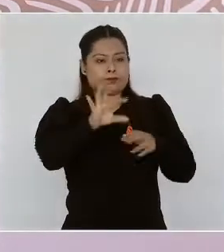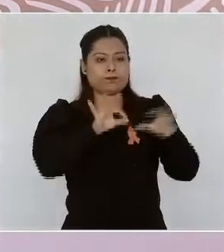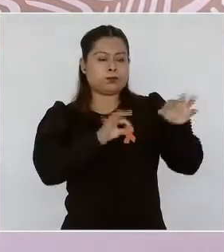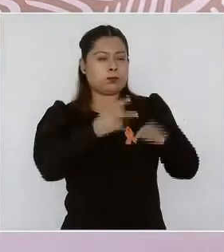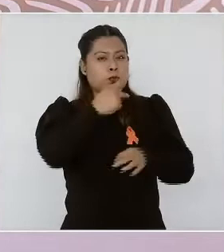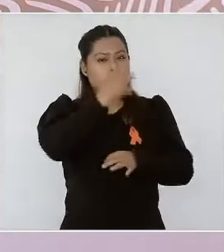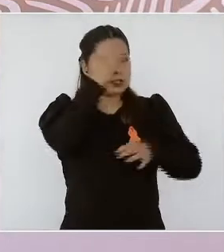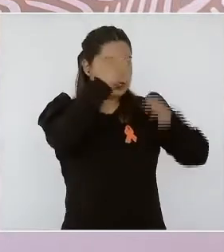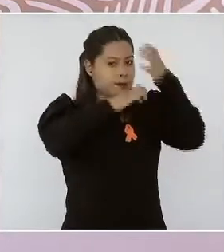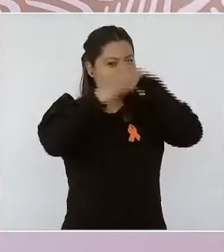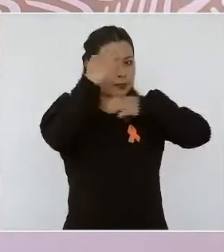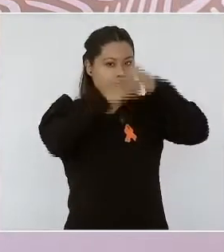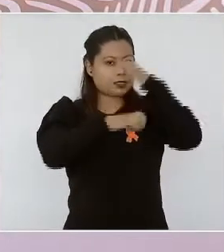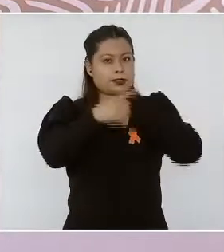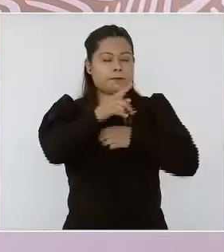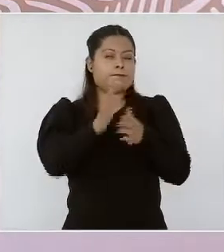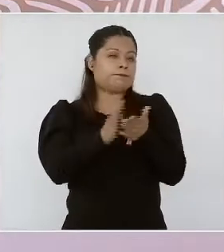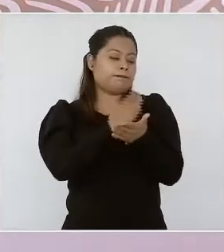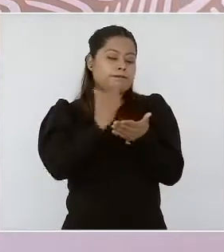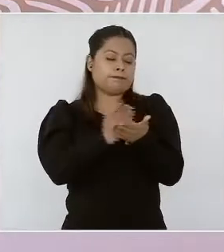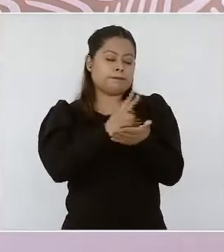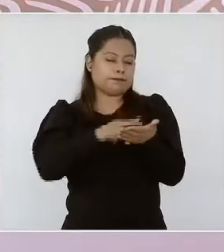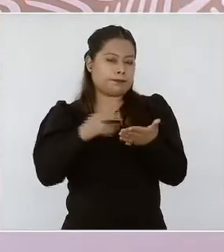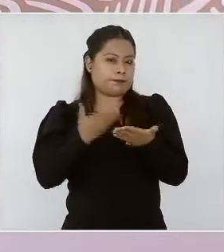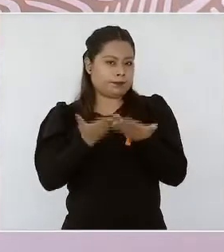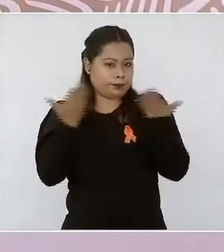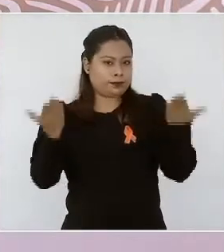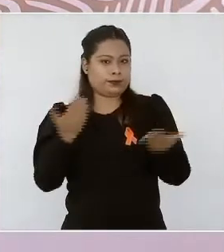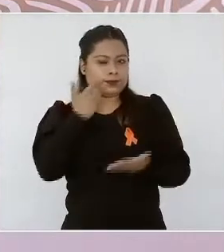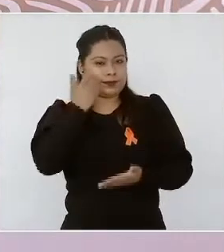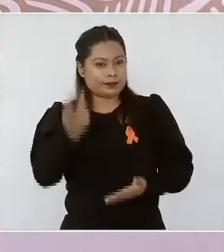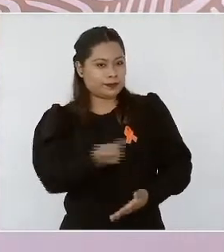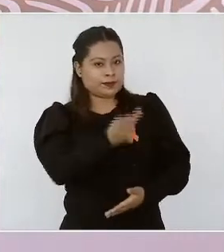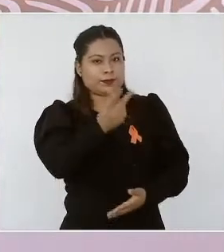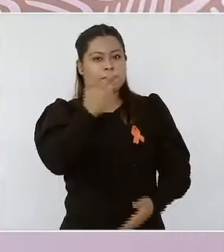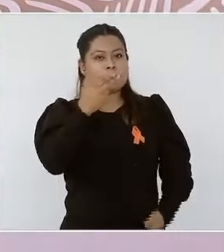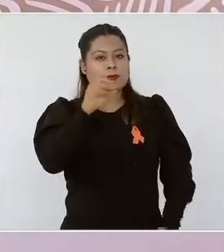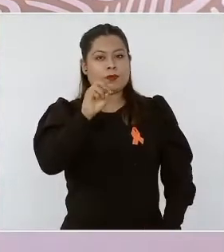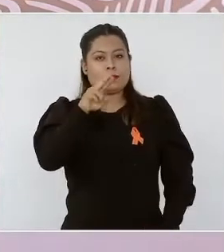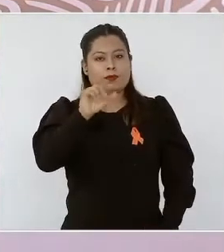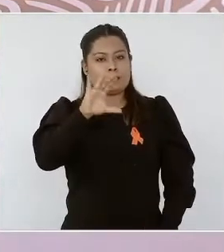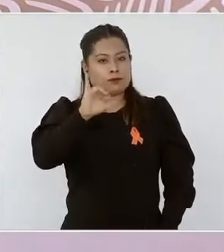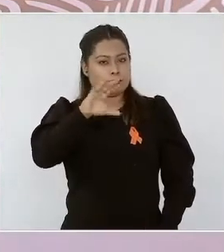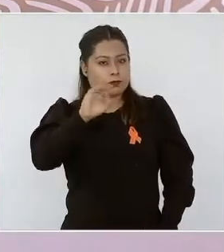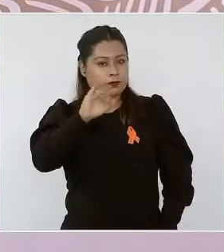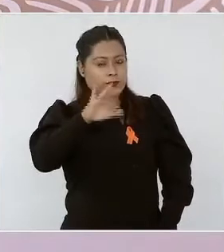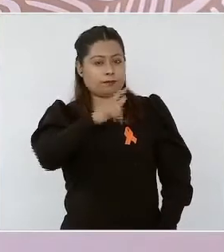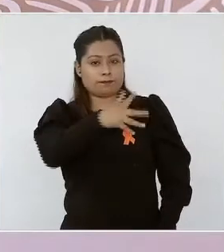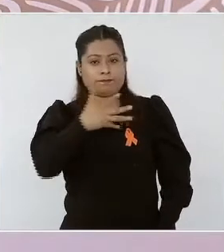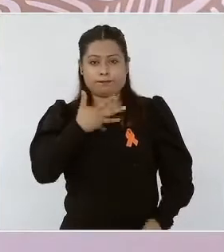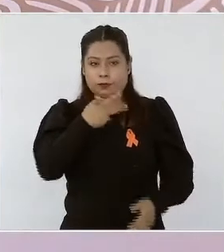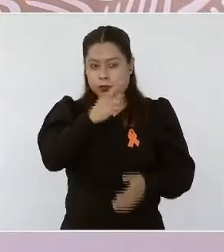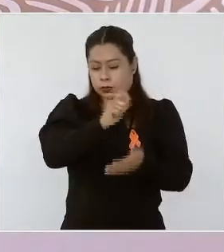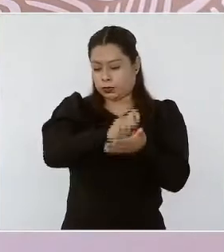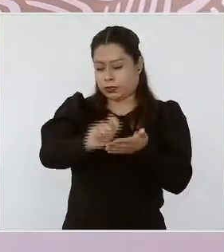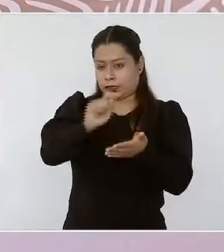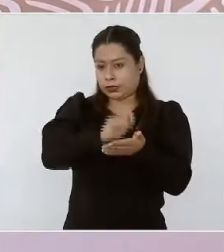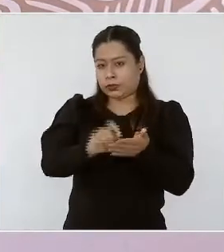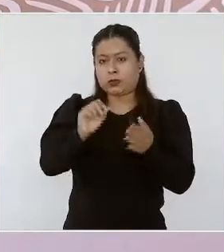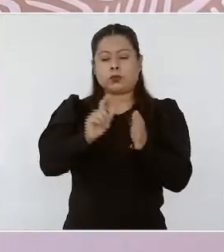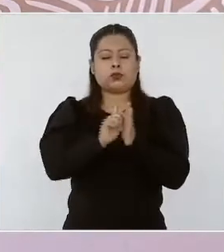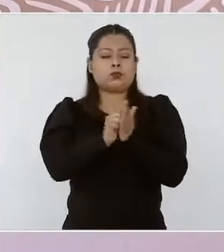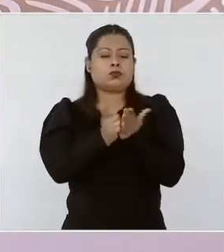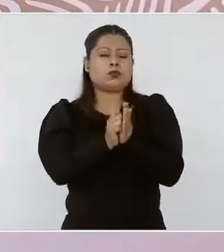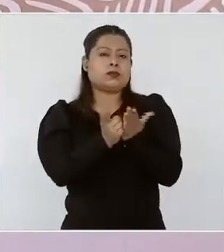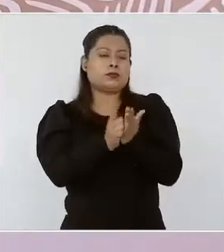su experiencia con los libros. Y ahora le queremos preguntar a Horacio Franco si tiene un texto, un libro que